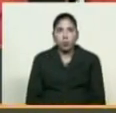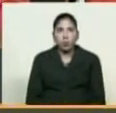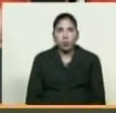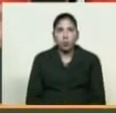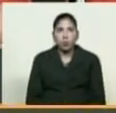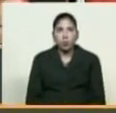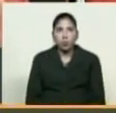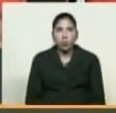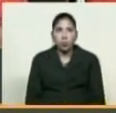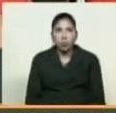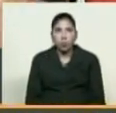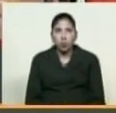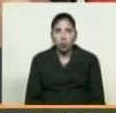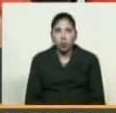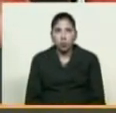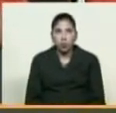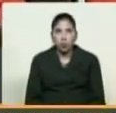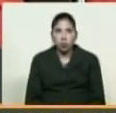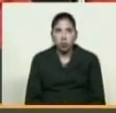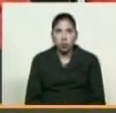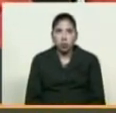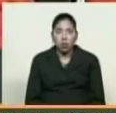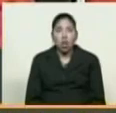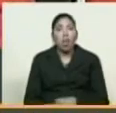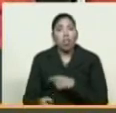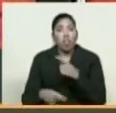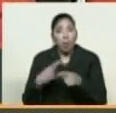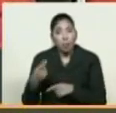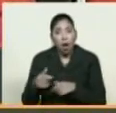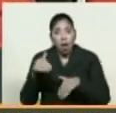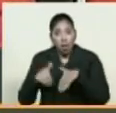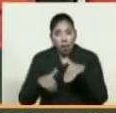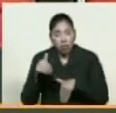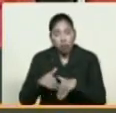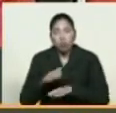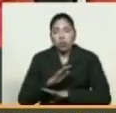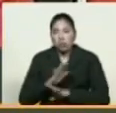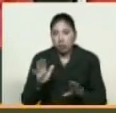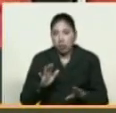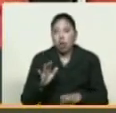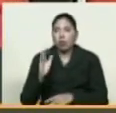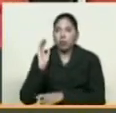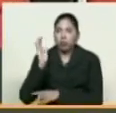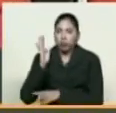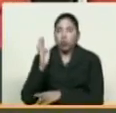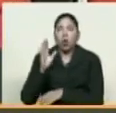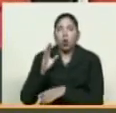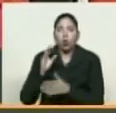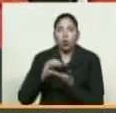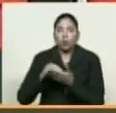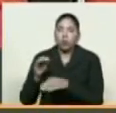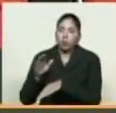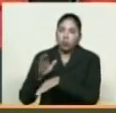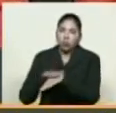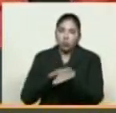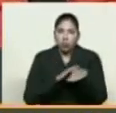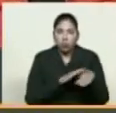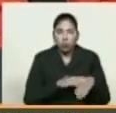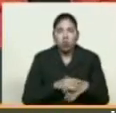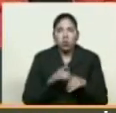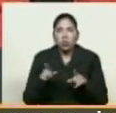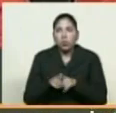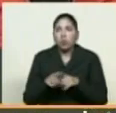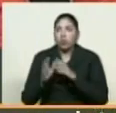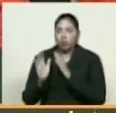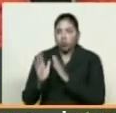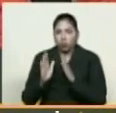2014. Seguramente después de las elecciones vamos a llamar al cuarto congreso del partido, y tiene que ver con una gran organización